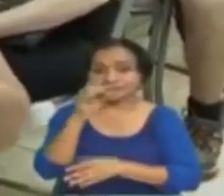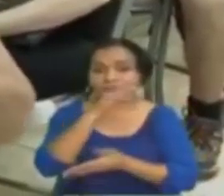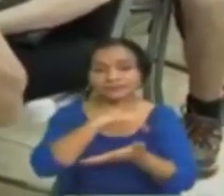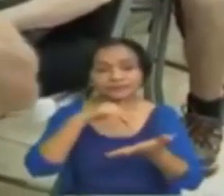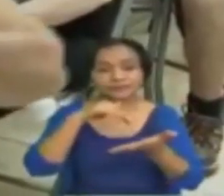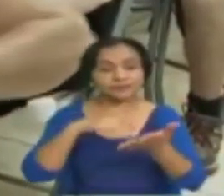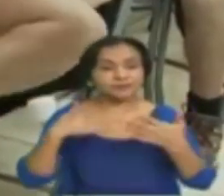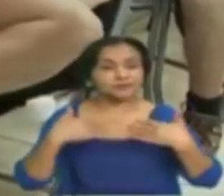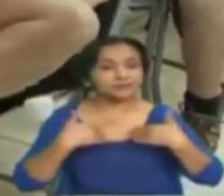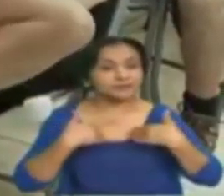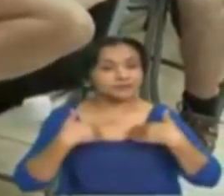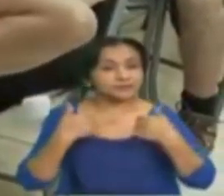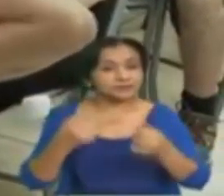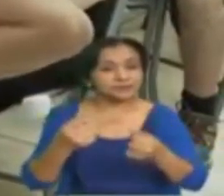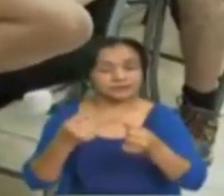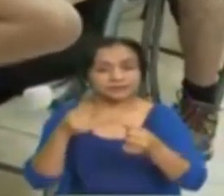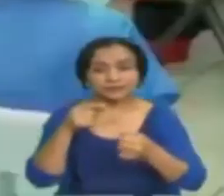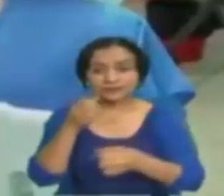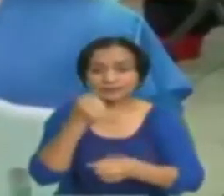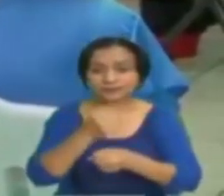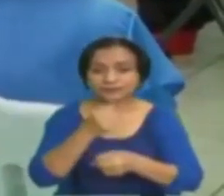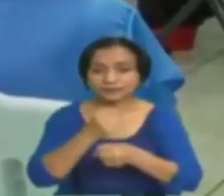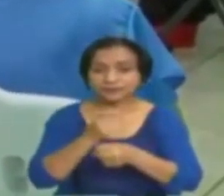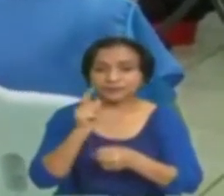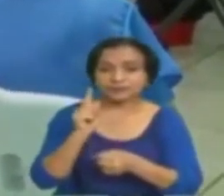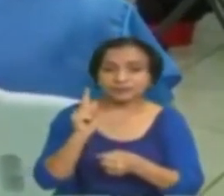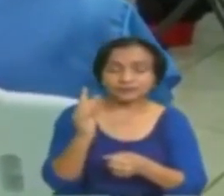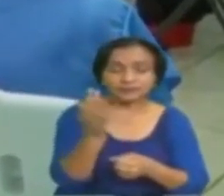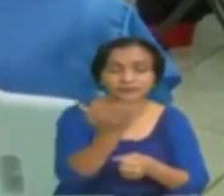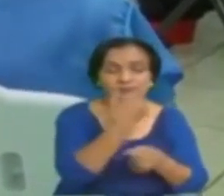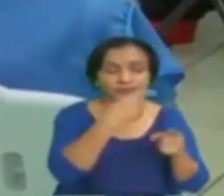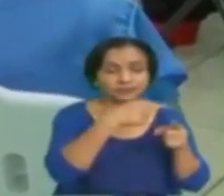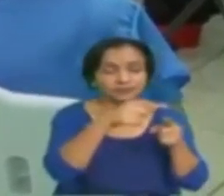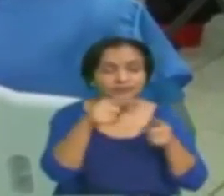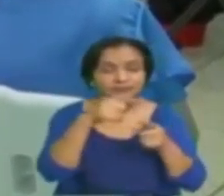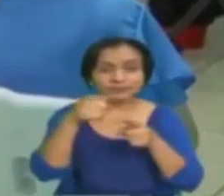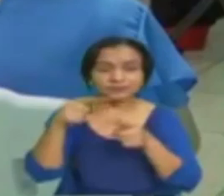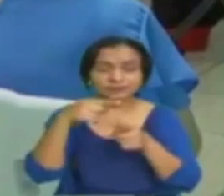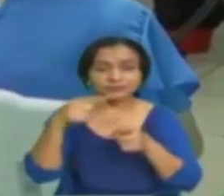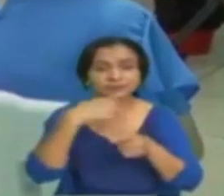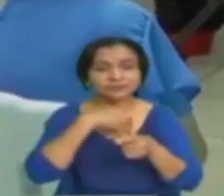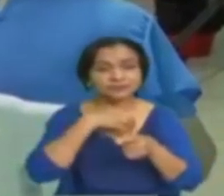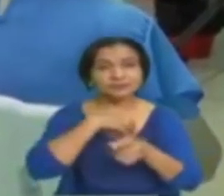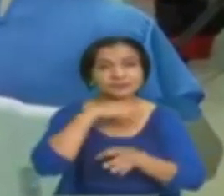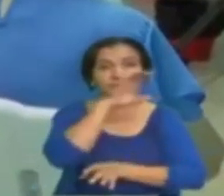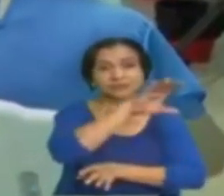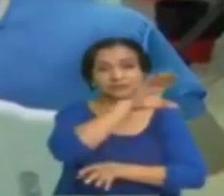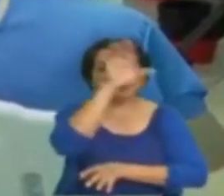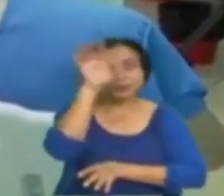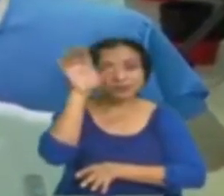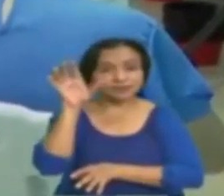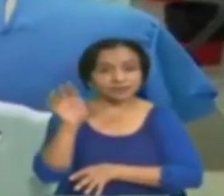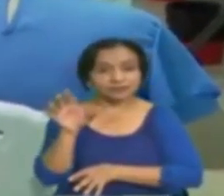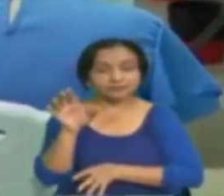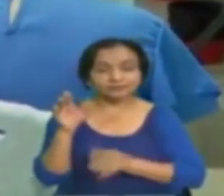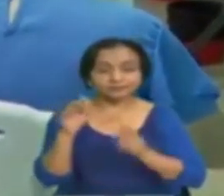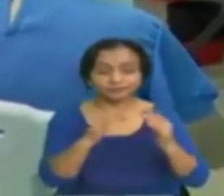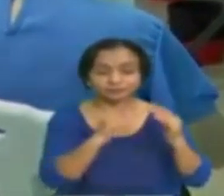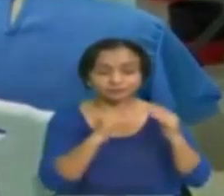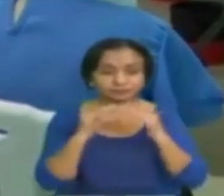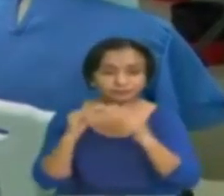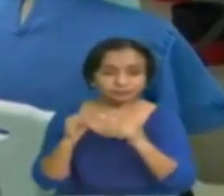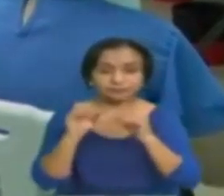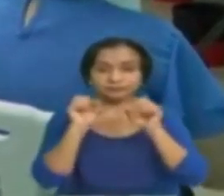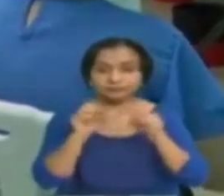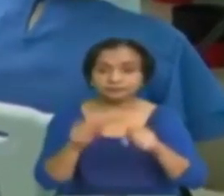ciro ugarte funcionario de la organización panamericana de la salud afirmó que no puede valorar el trabajo que está realizando el gobierno de nicaragua